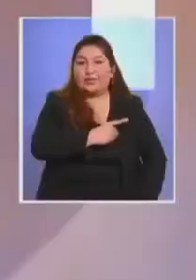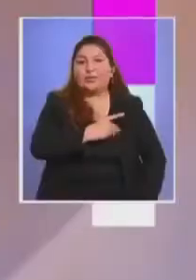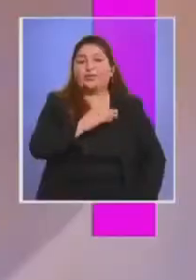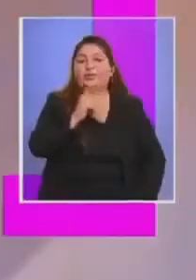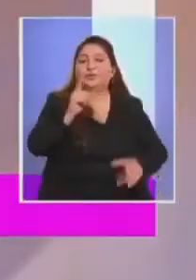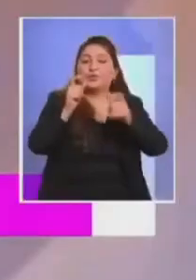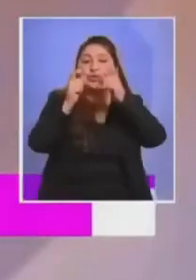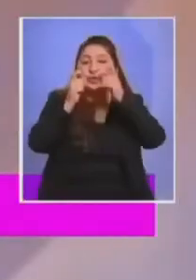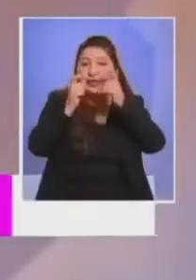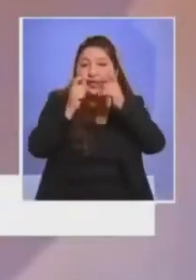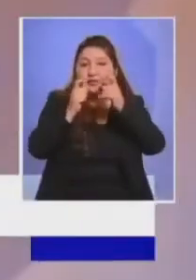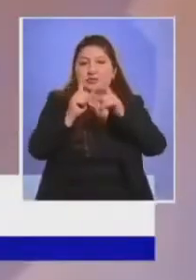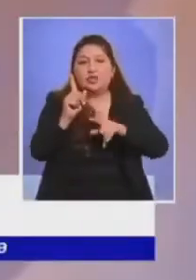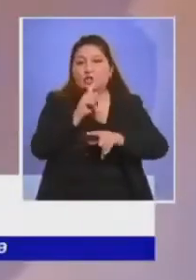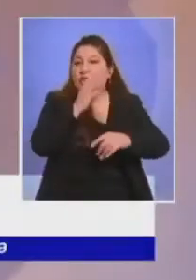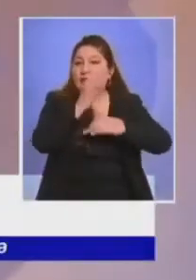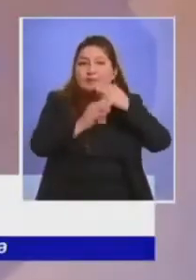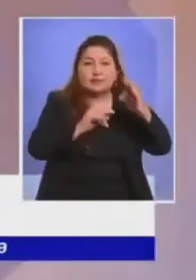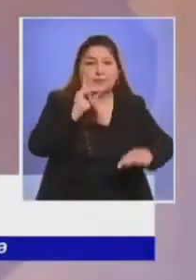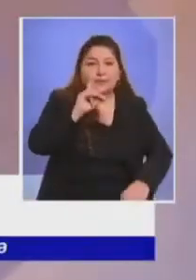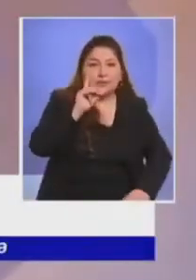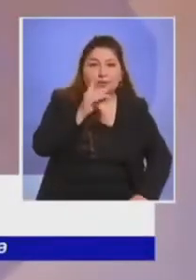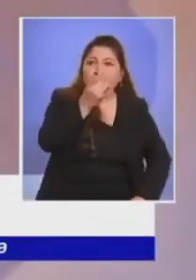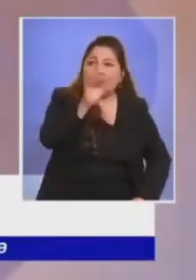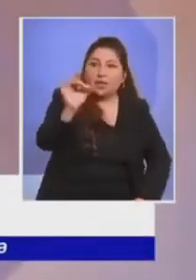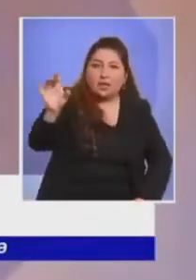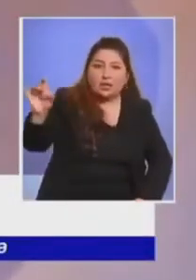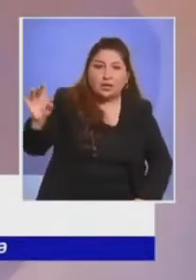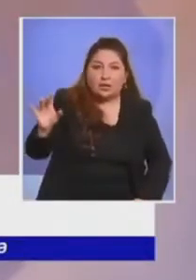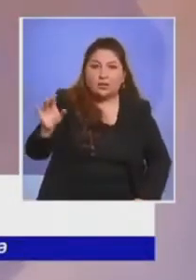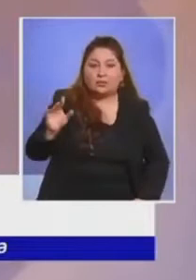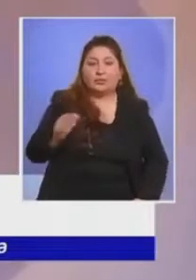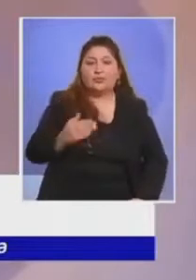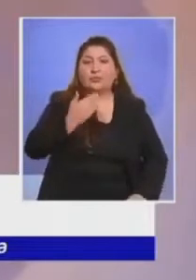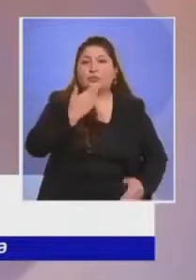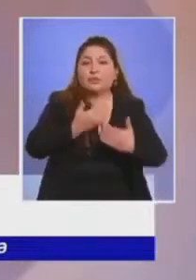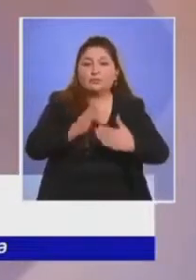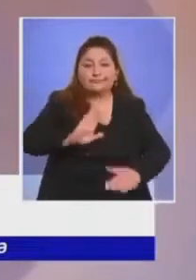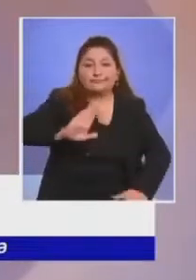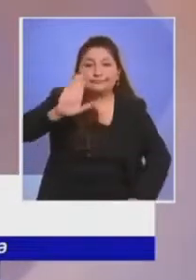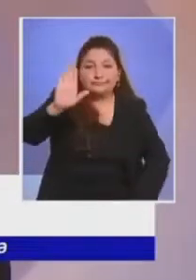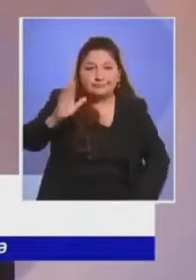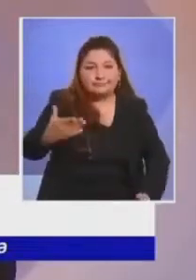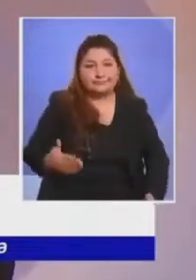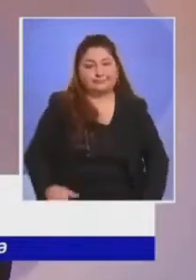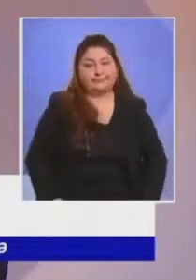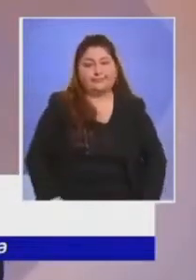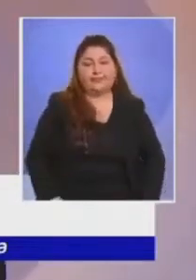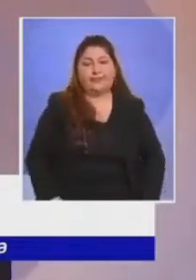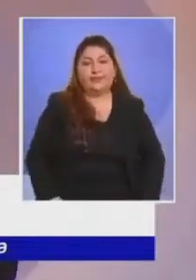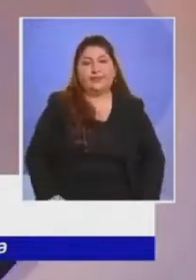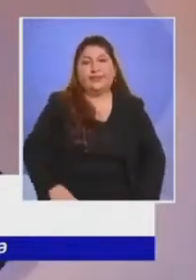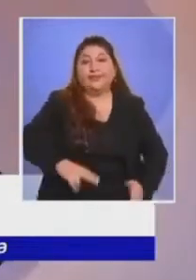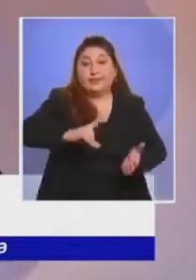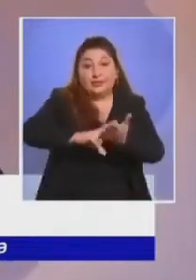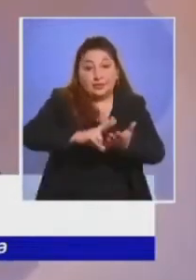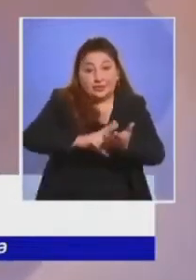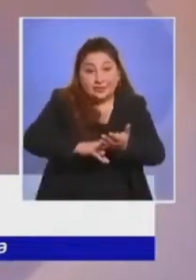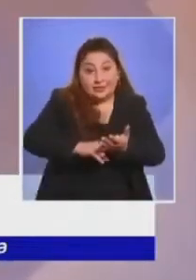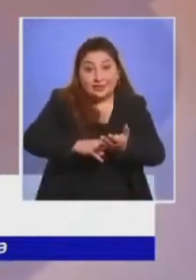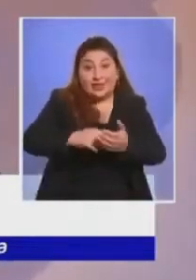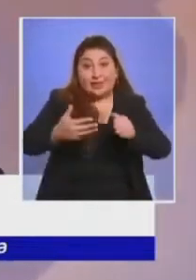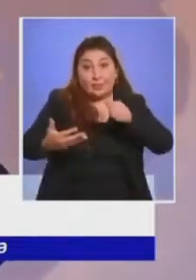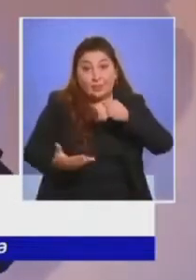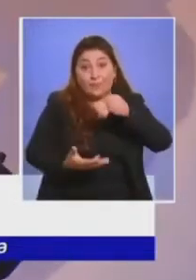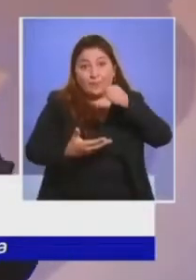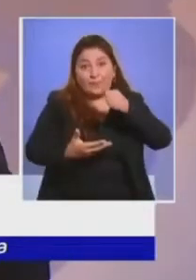vez que se le dedica la palabra. Mídase, vámonos al debate de ideas. Lo cierto es que la plata pública impone reglas